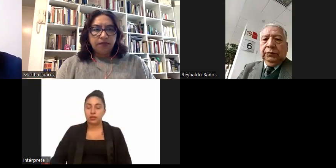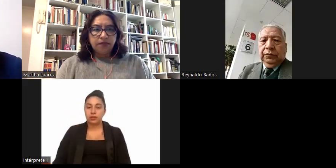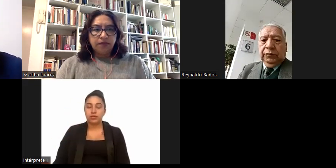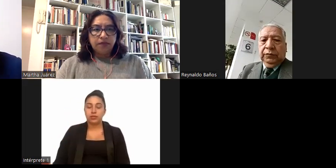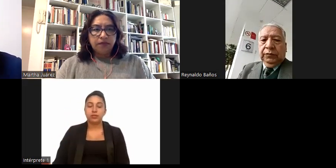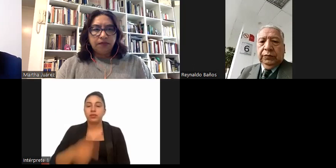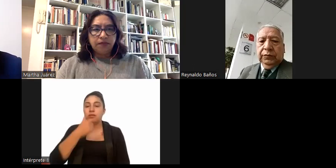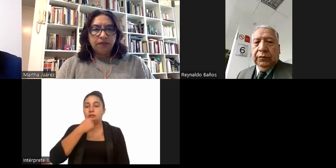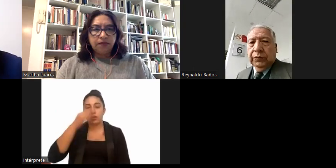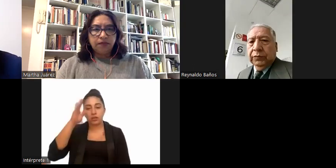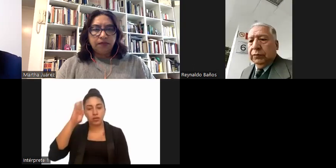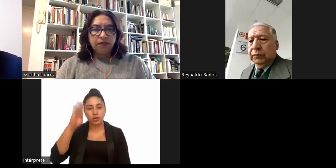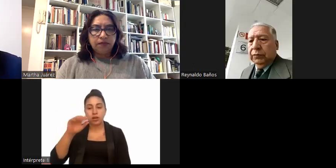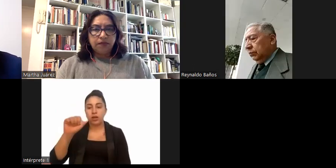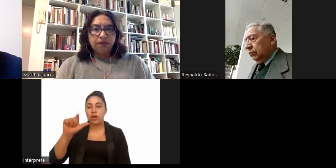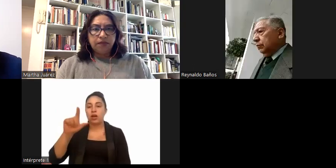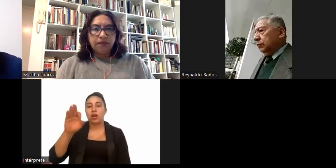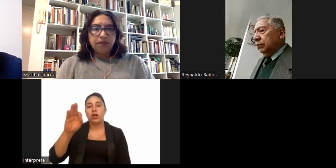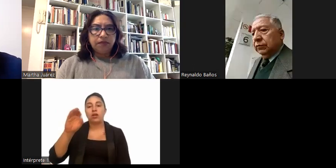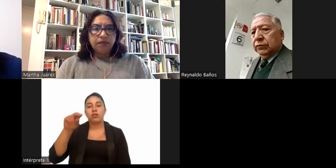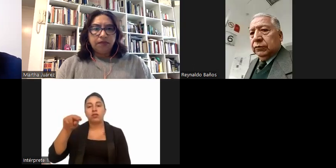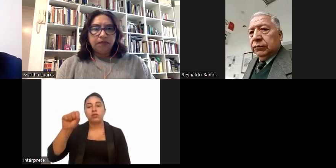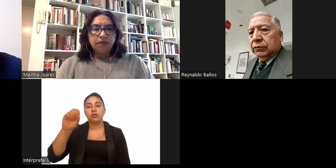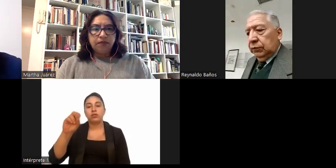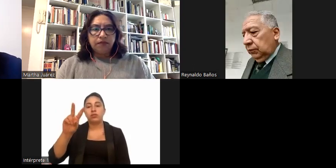Alfonso Vega González.